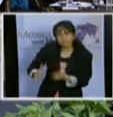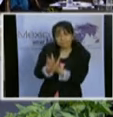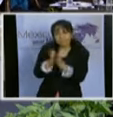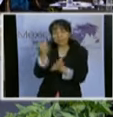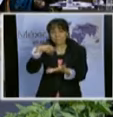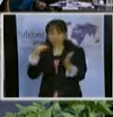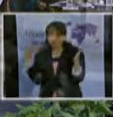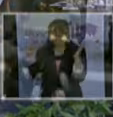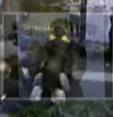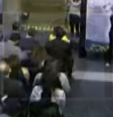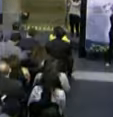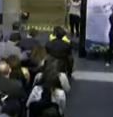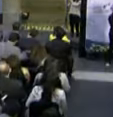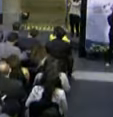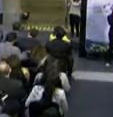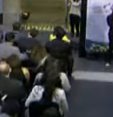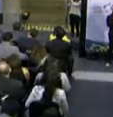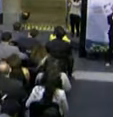gracias.